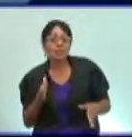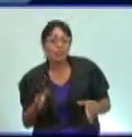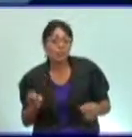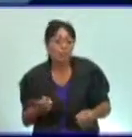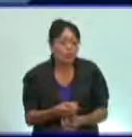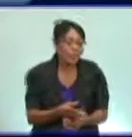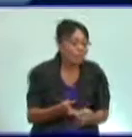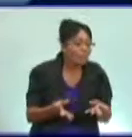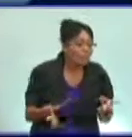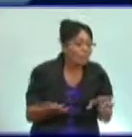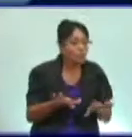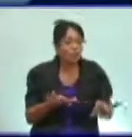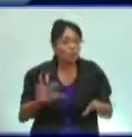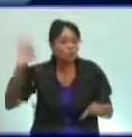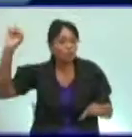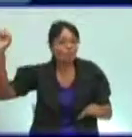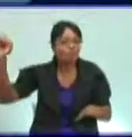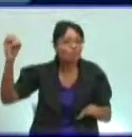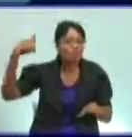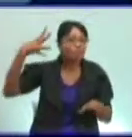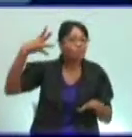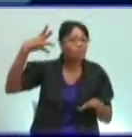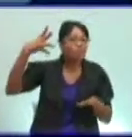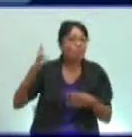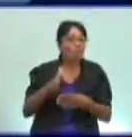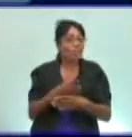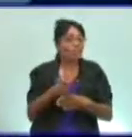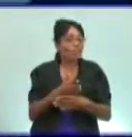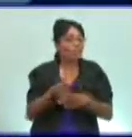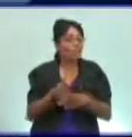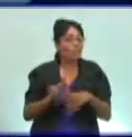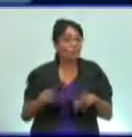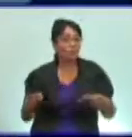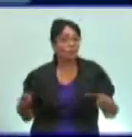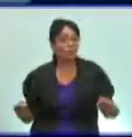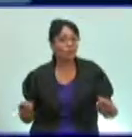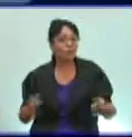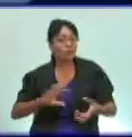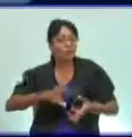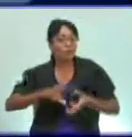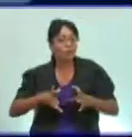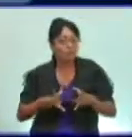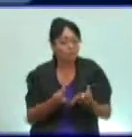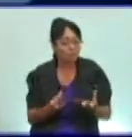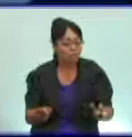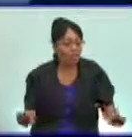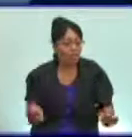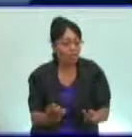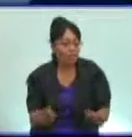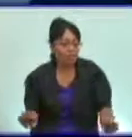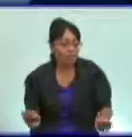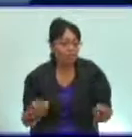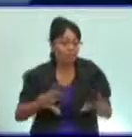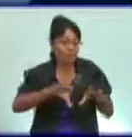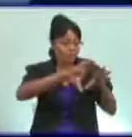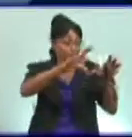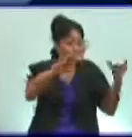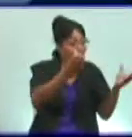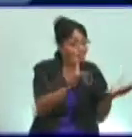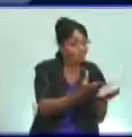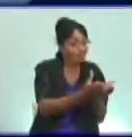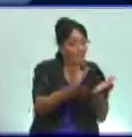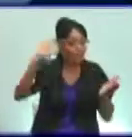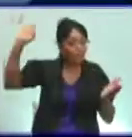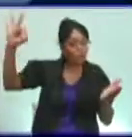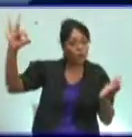solar debido a la forma de la Tierra y su posición con respecto al Sol. Eso está muy relacionado con lo que ustedes ya han trabajado de